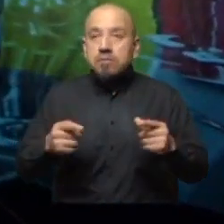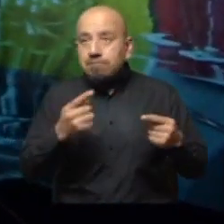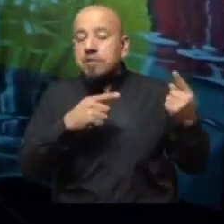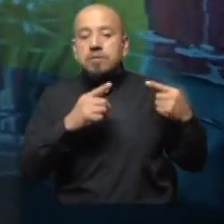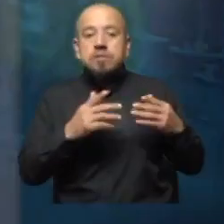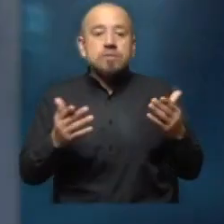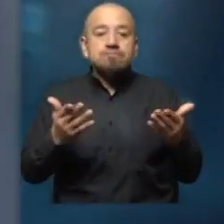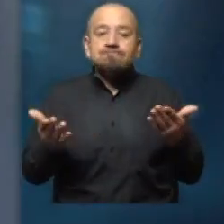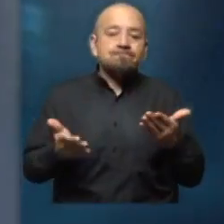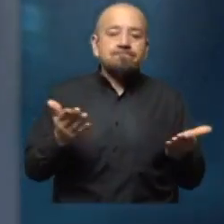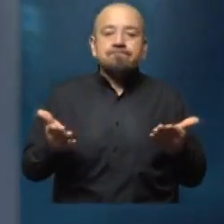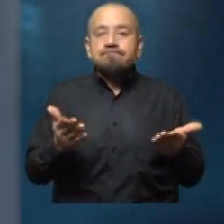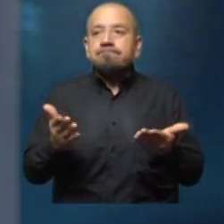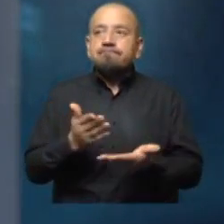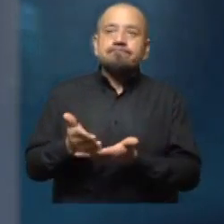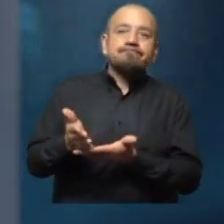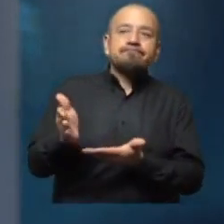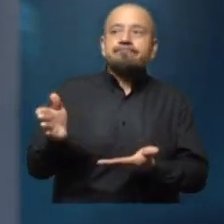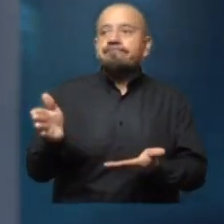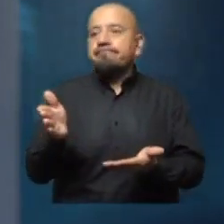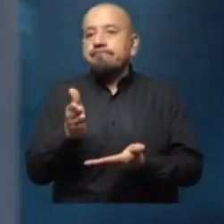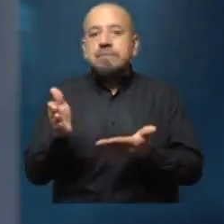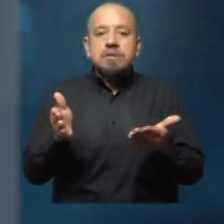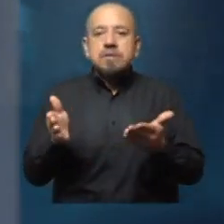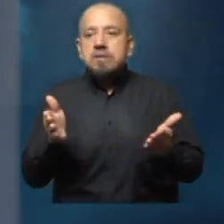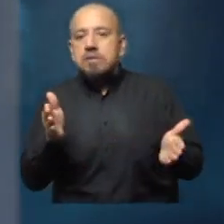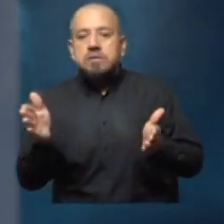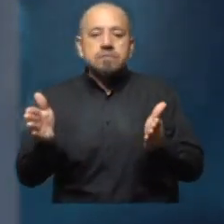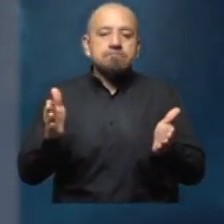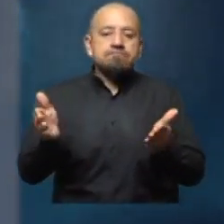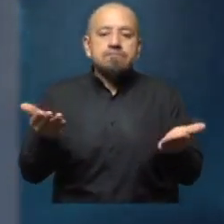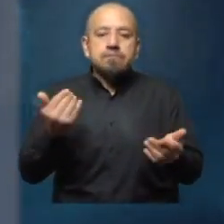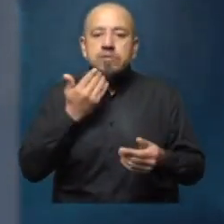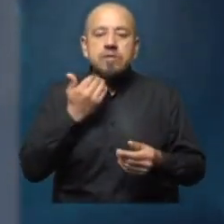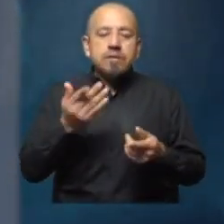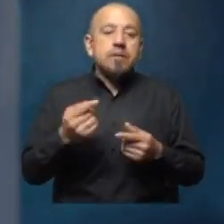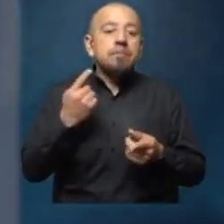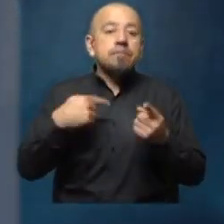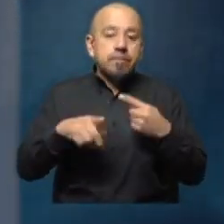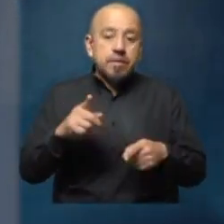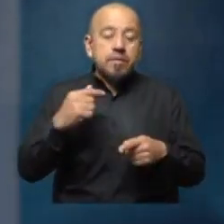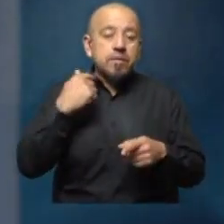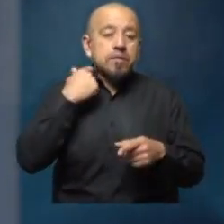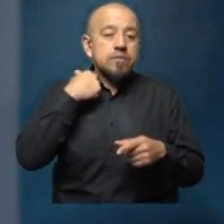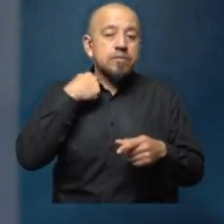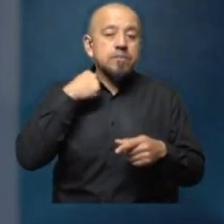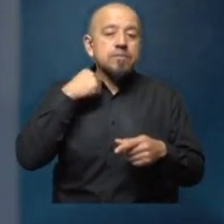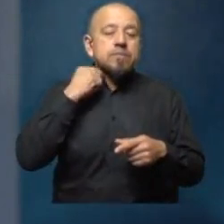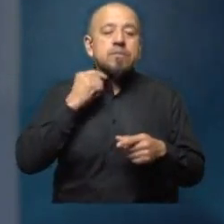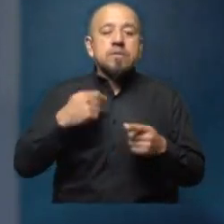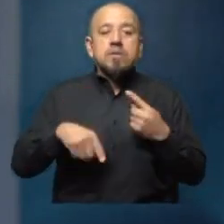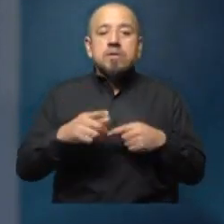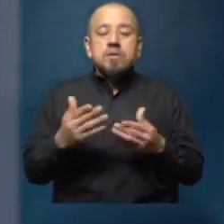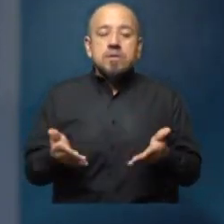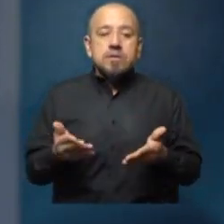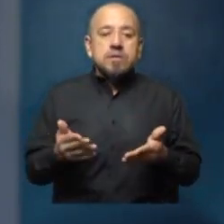de no saber para dónde ir porque porque puede suceder que no tengan muchas ganas pero de repente no sale la foto